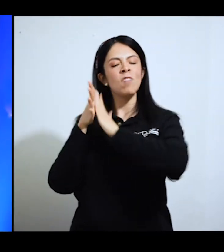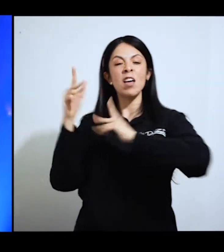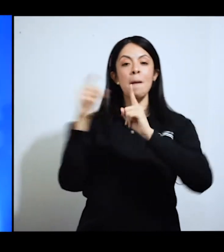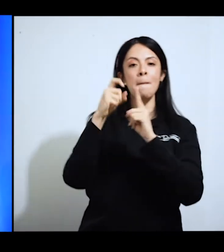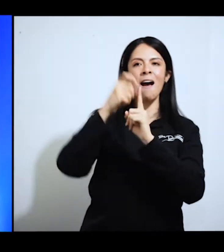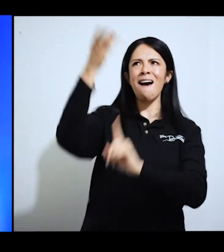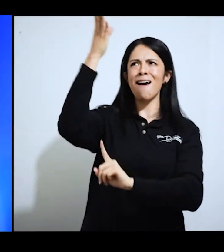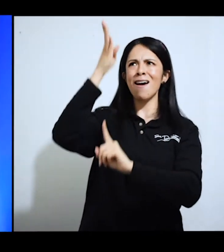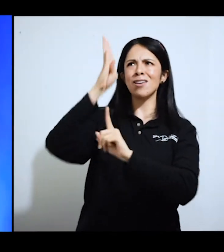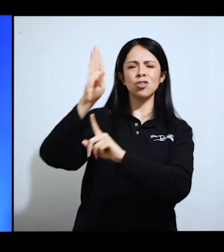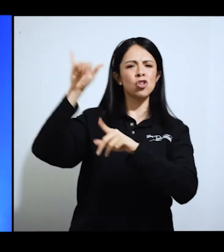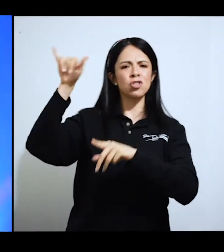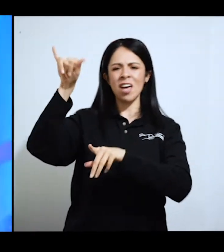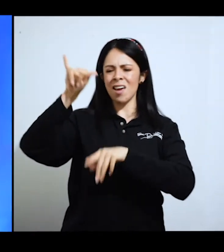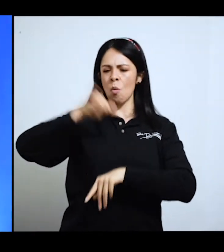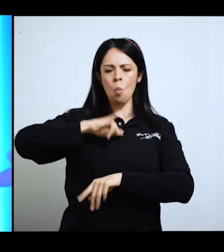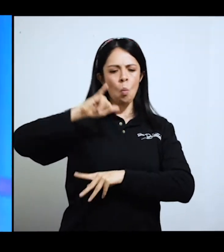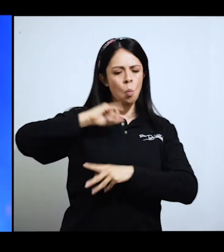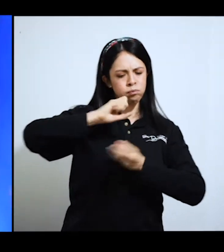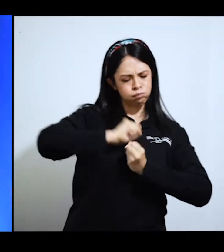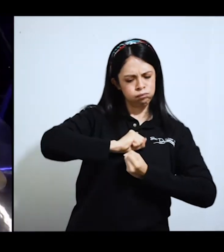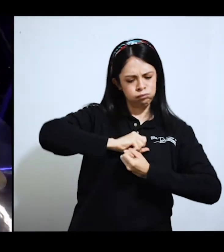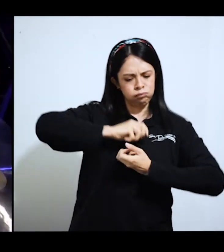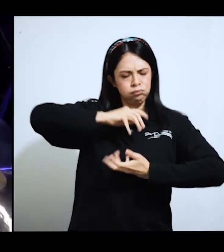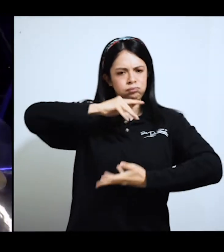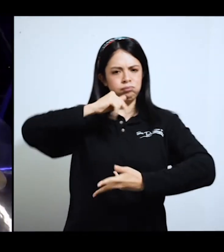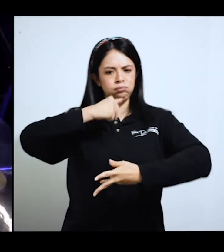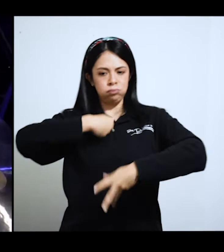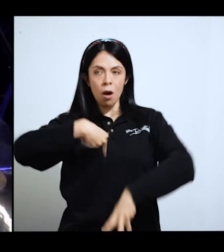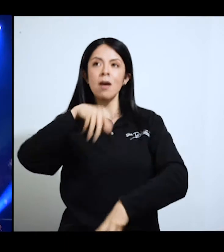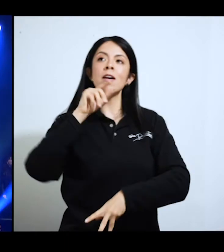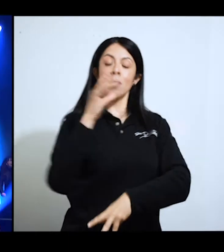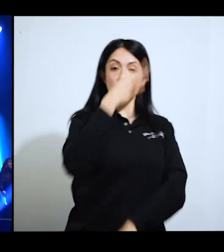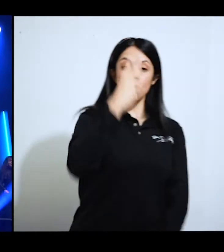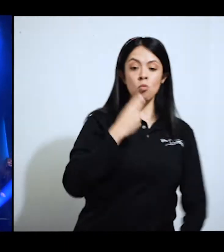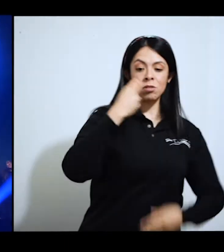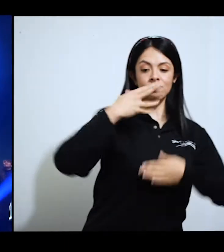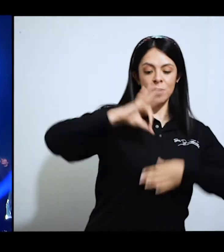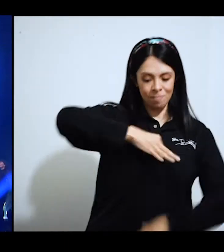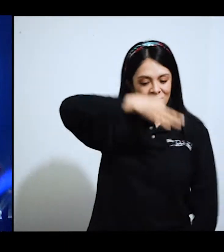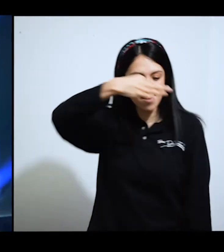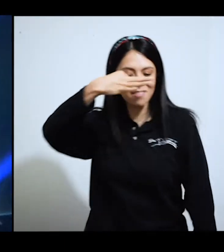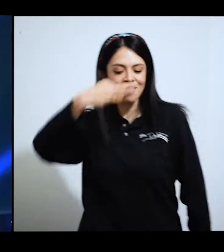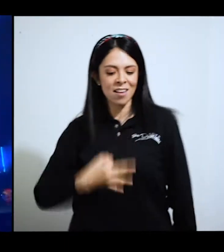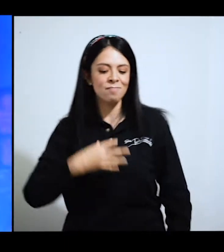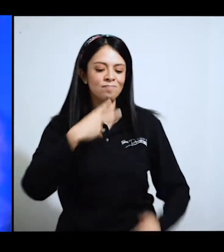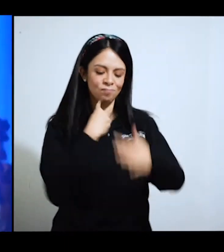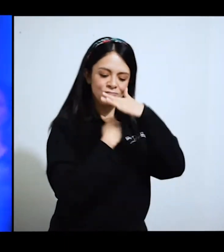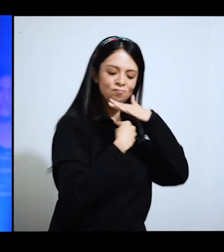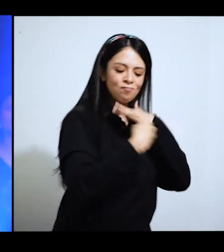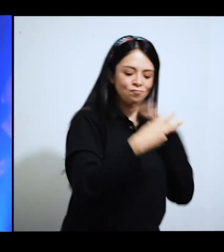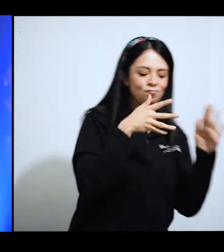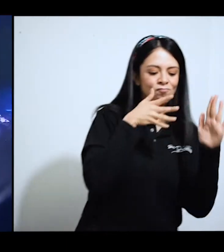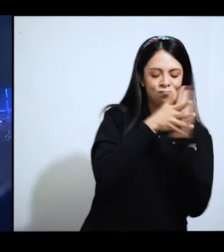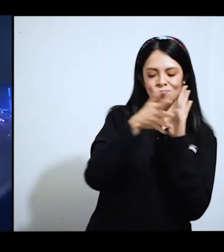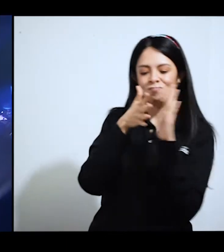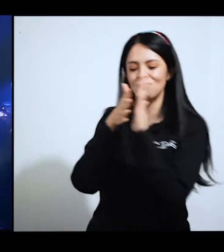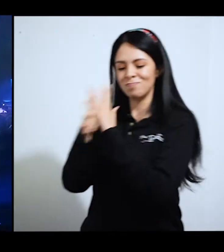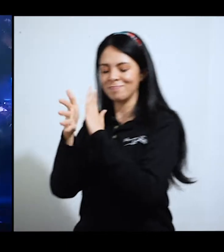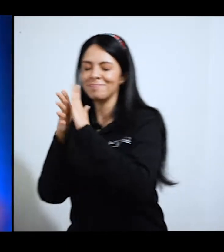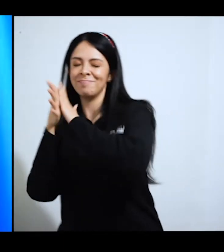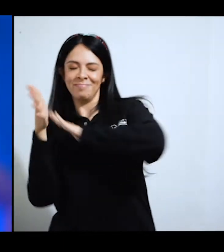Profetizar. Esas palabras de Dios son nuestro tesoro. Sus promesas son sí y amén. Vamos,